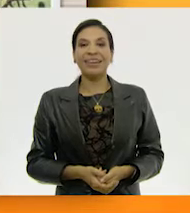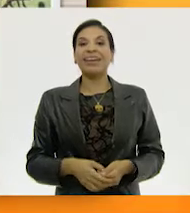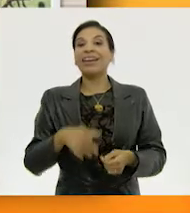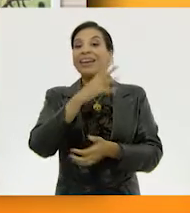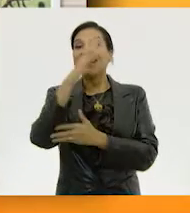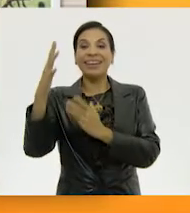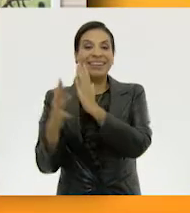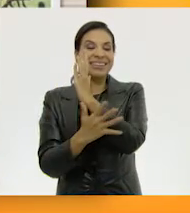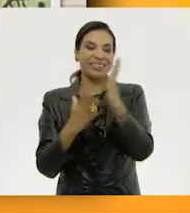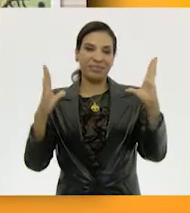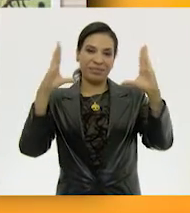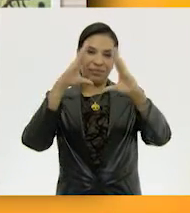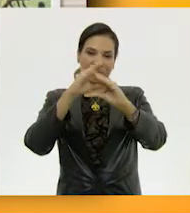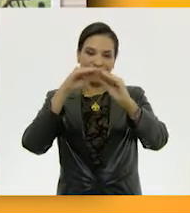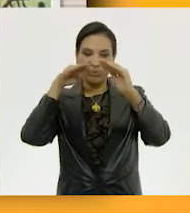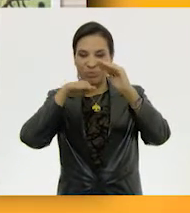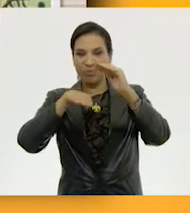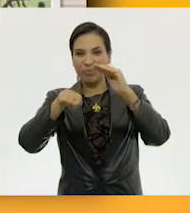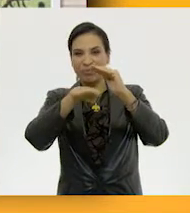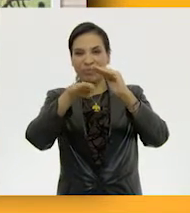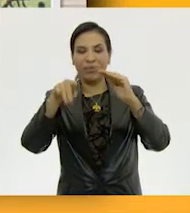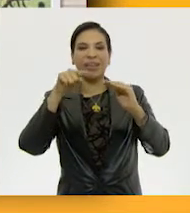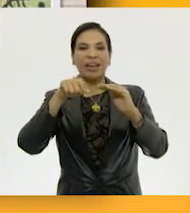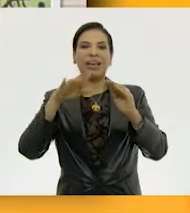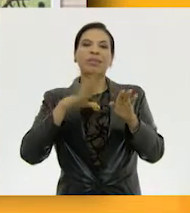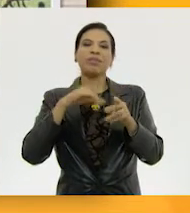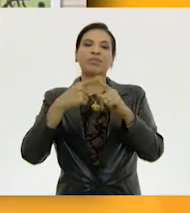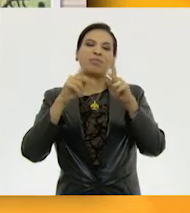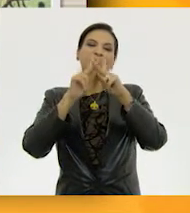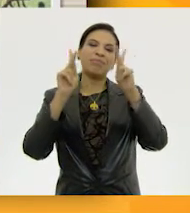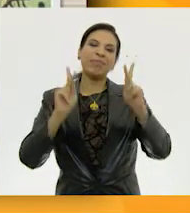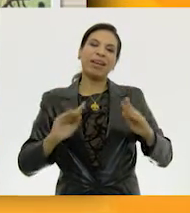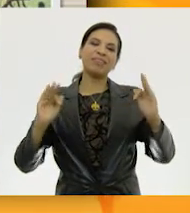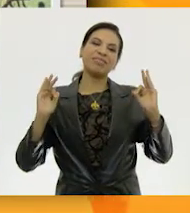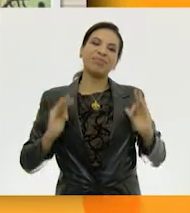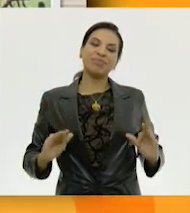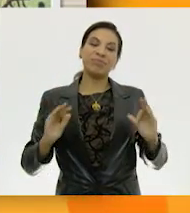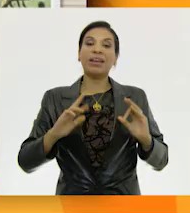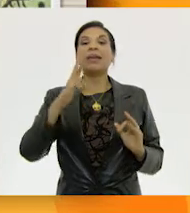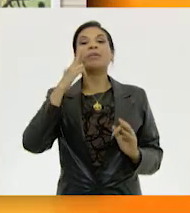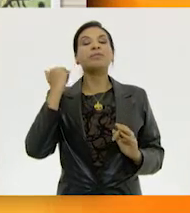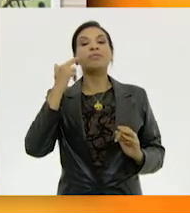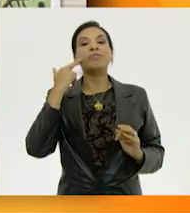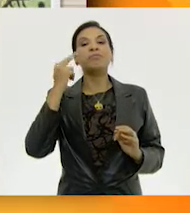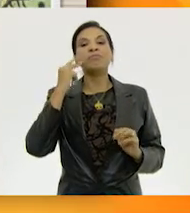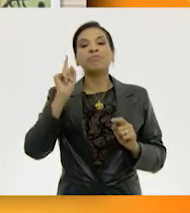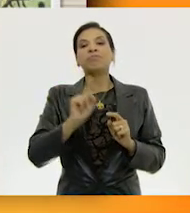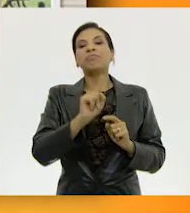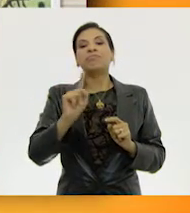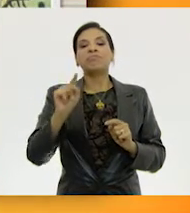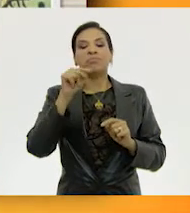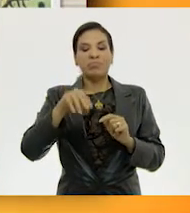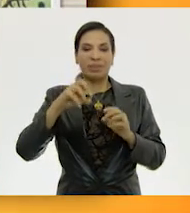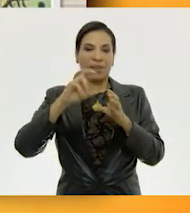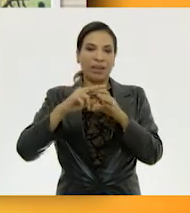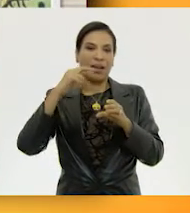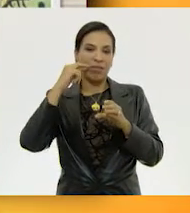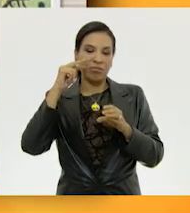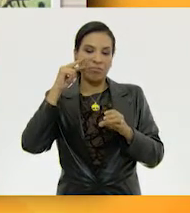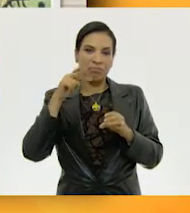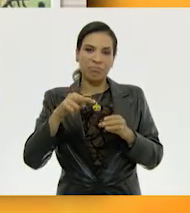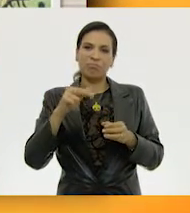En el bosque oscuro y hondo reinaba una paz total. El ratón halló una nuez y no la